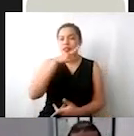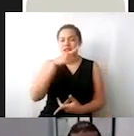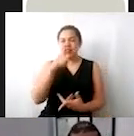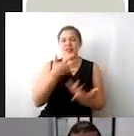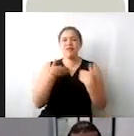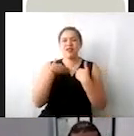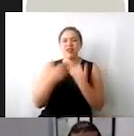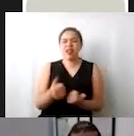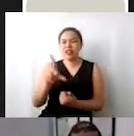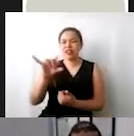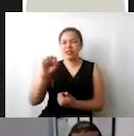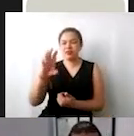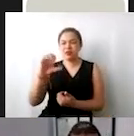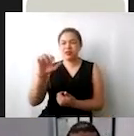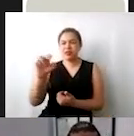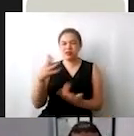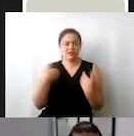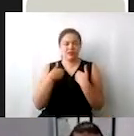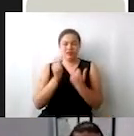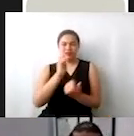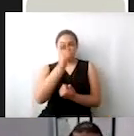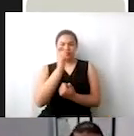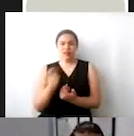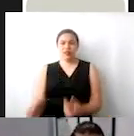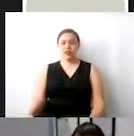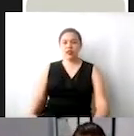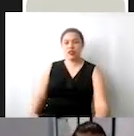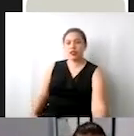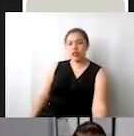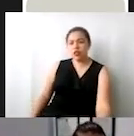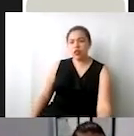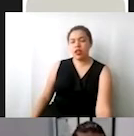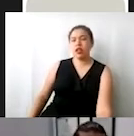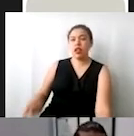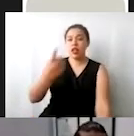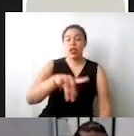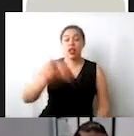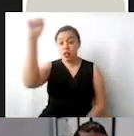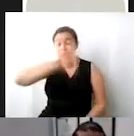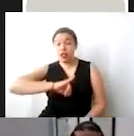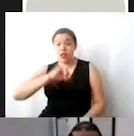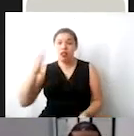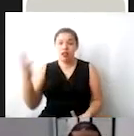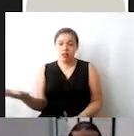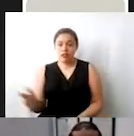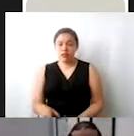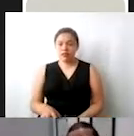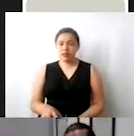a disposición, porque si esas vamos, entonces el otro es patrón, no es